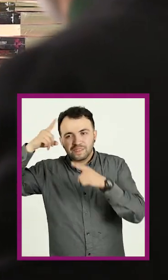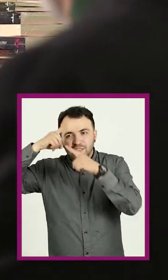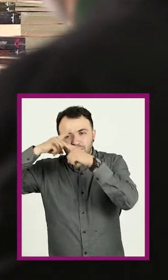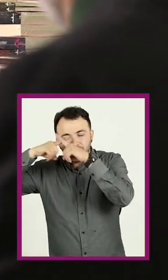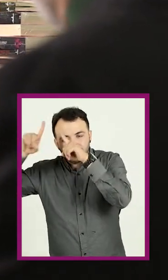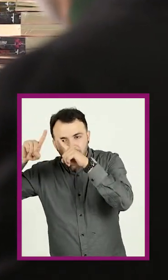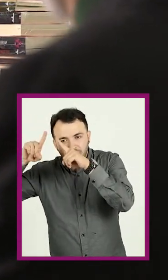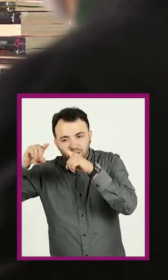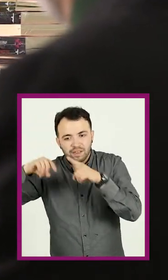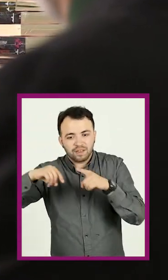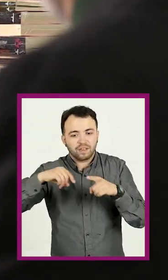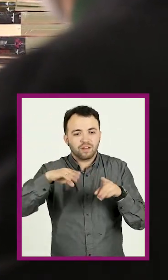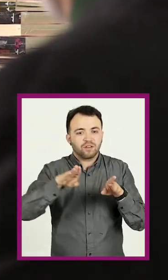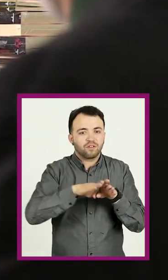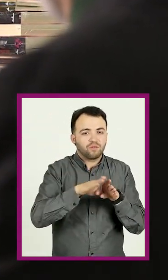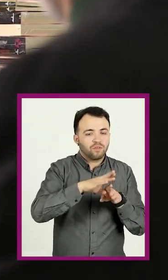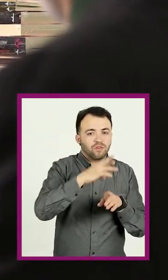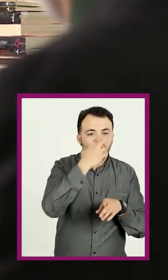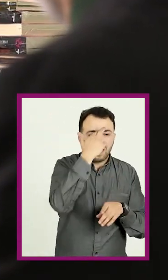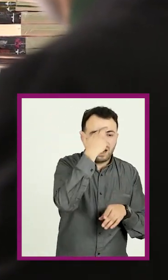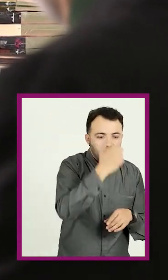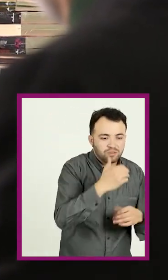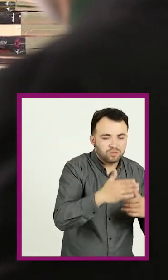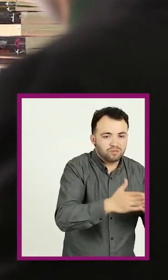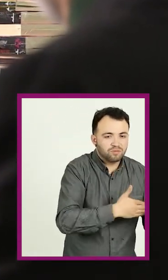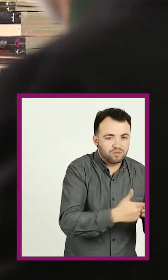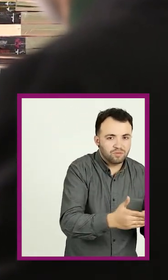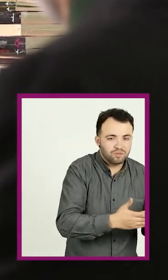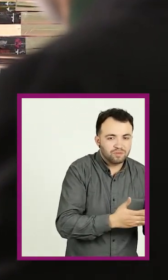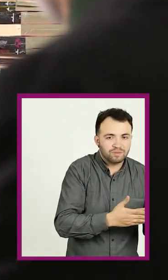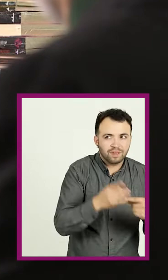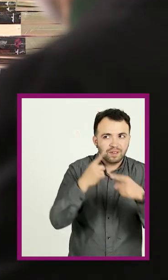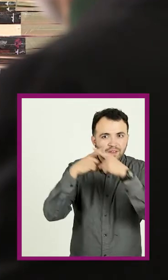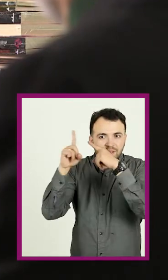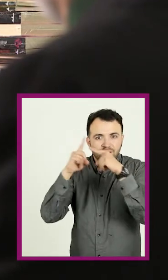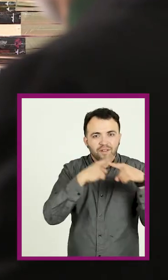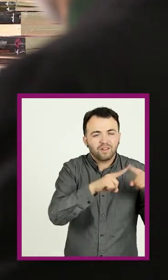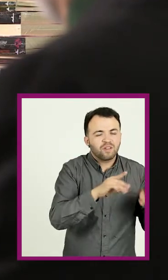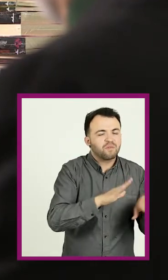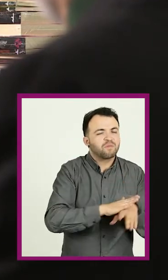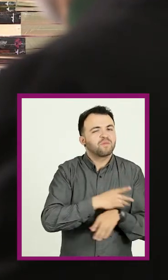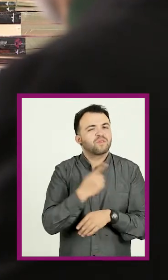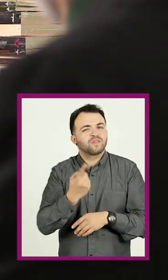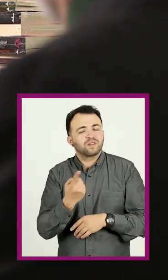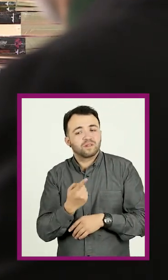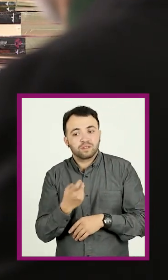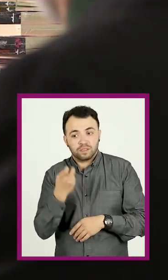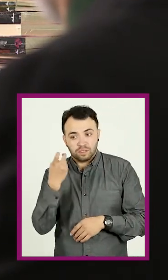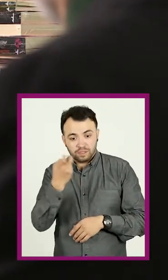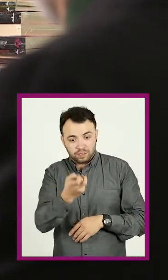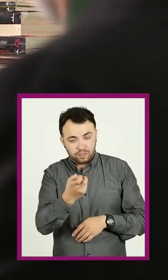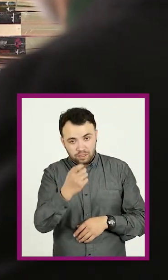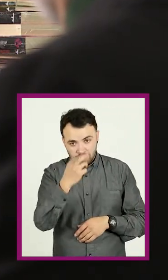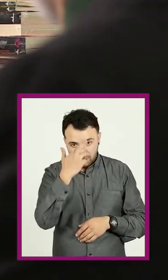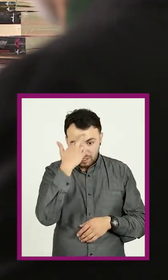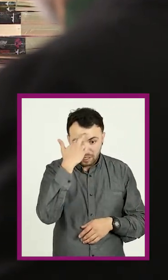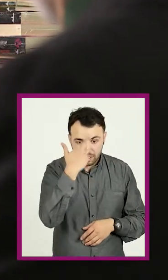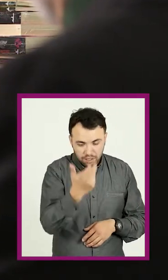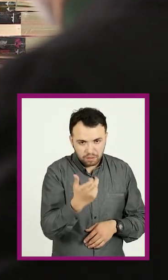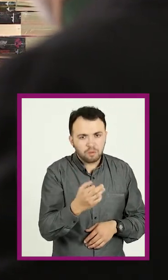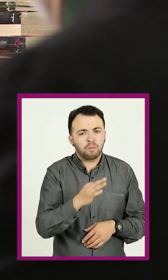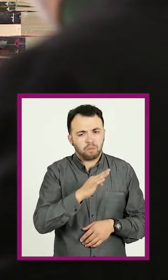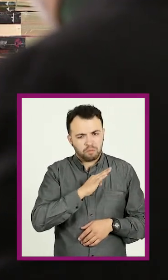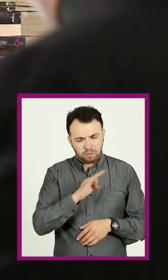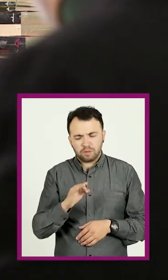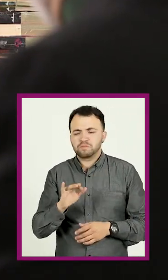cartesiana, a la razón moderna. Porque esa razón de la ciencia conoce objetivamente, pero no transforma nada